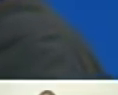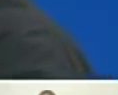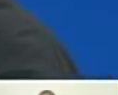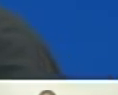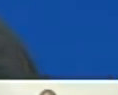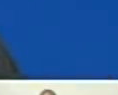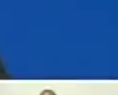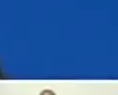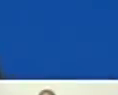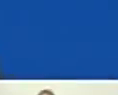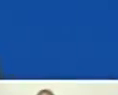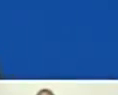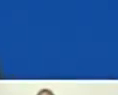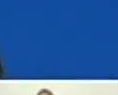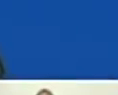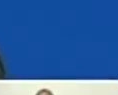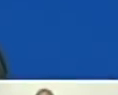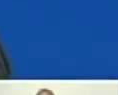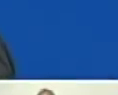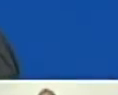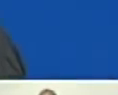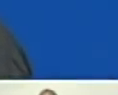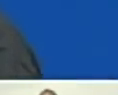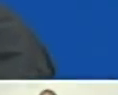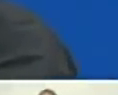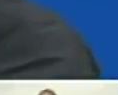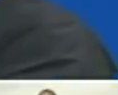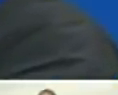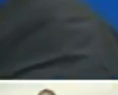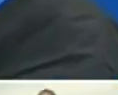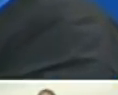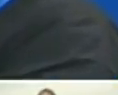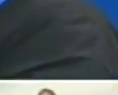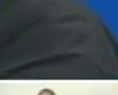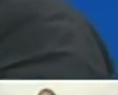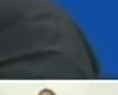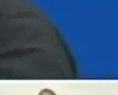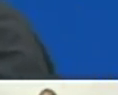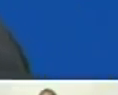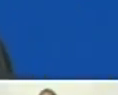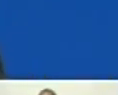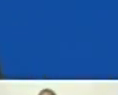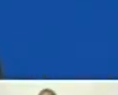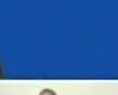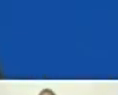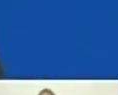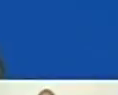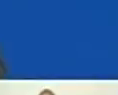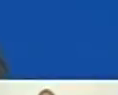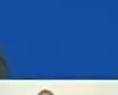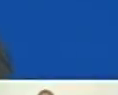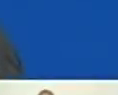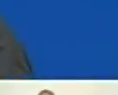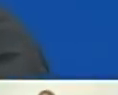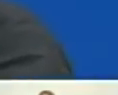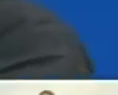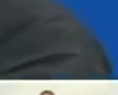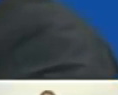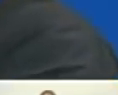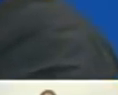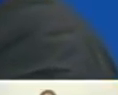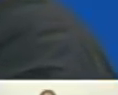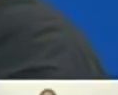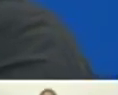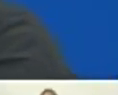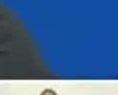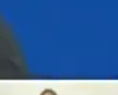sufriendo el bloqueo vil, la amenaza militar y la civil, la débil maniobra subterránea, confiscan el dinero y después para los medios mandan lotes